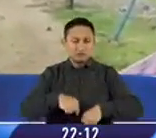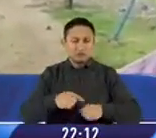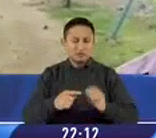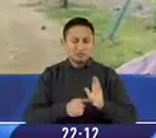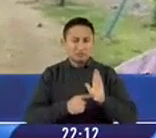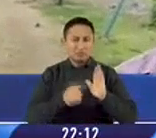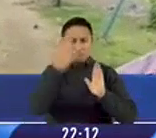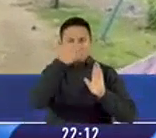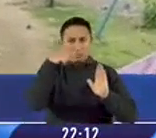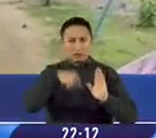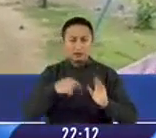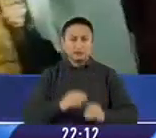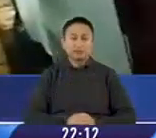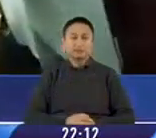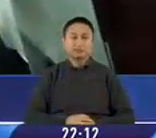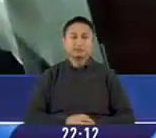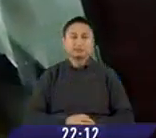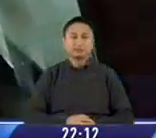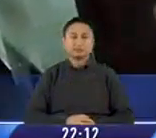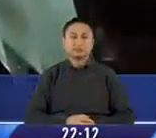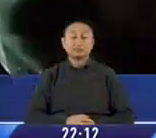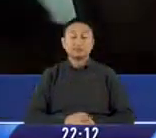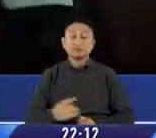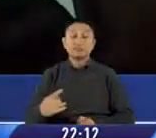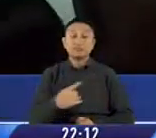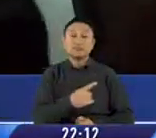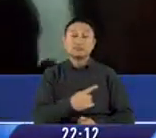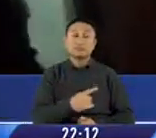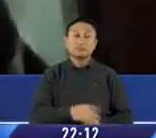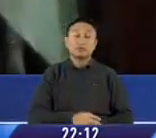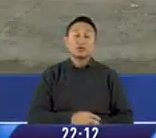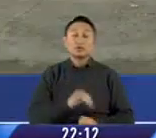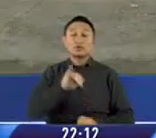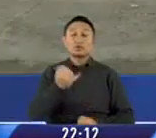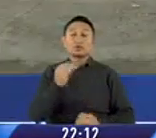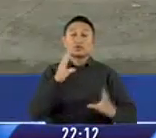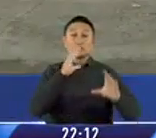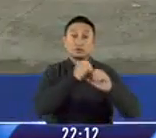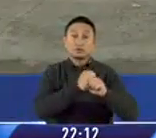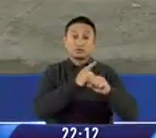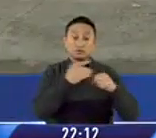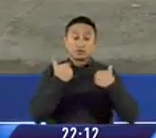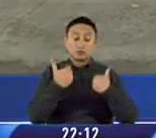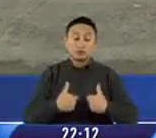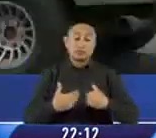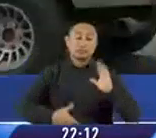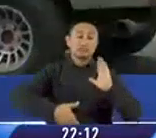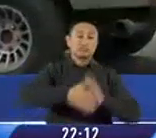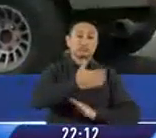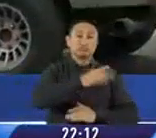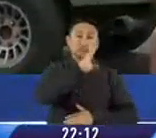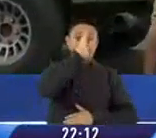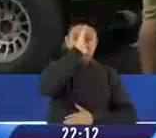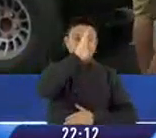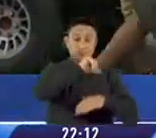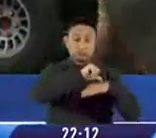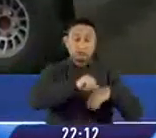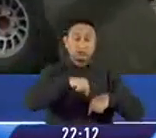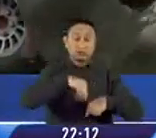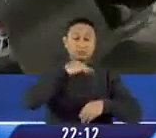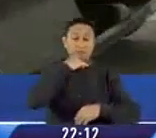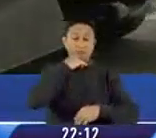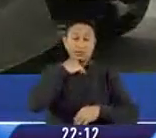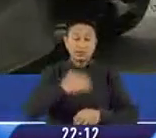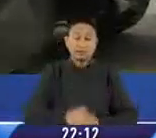imagen a todo lo que es la parroquia. El crimen ocurrió la noche de este jueves. Su cadáver fue trasladado al centro forense de Manta, donde se realizó